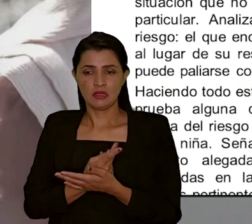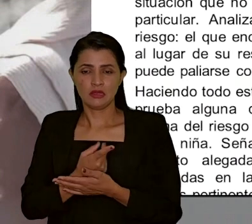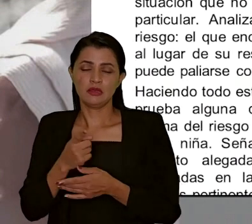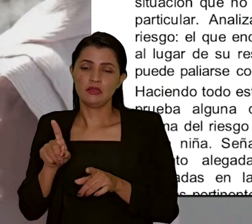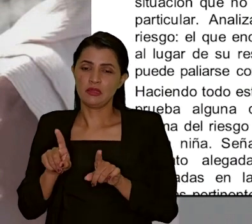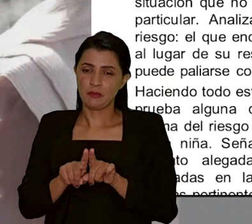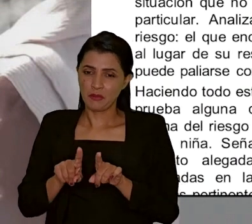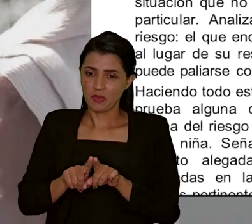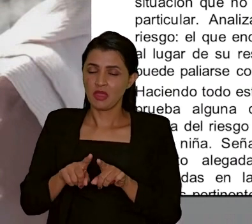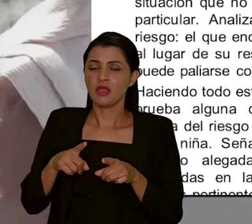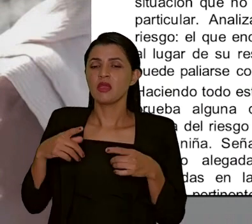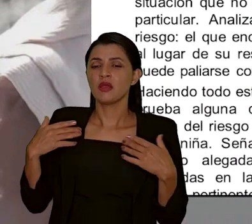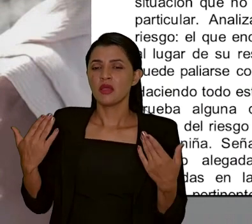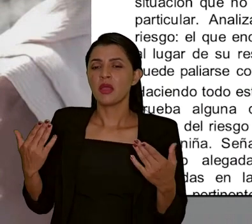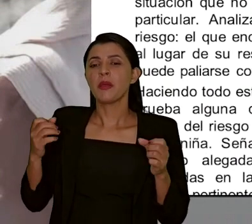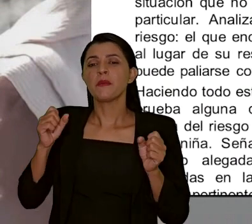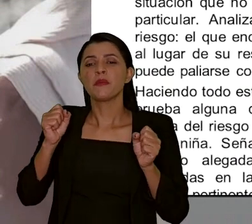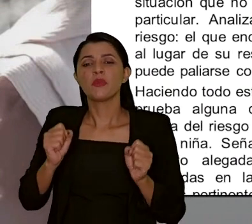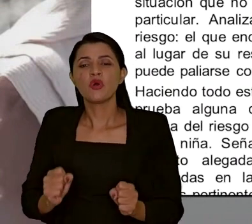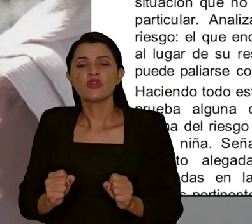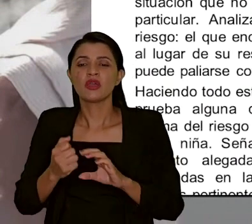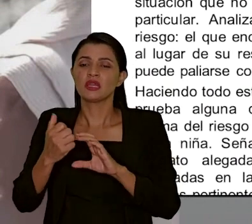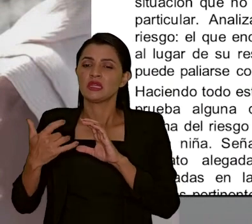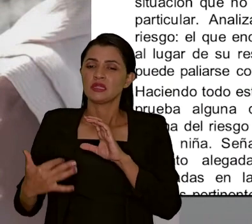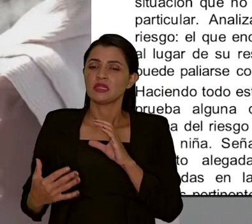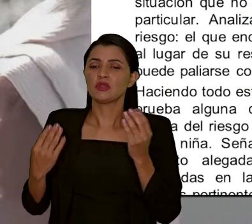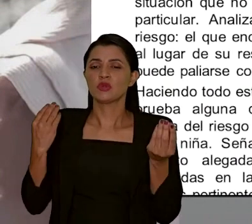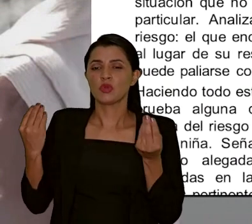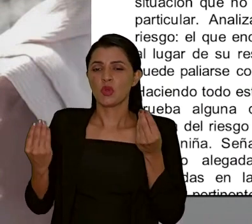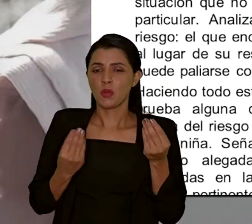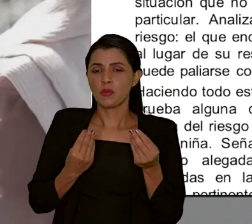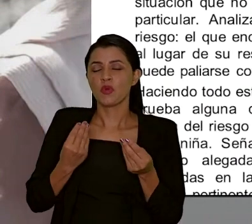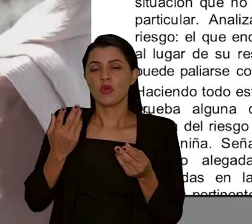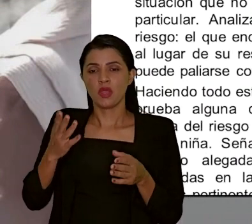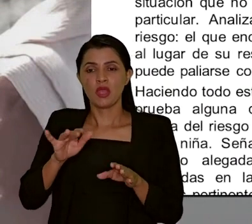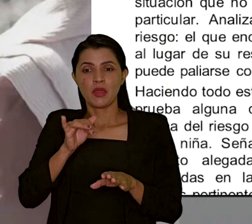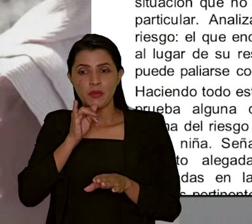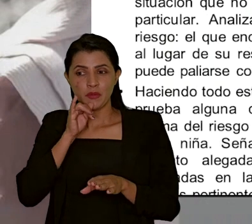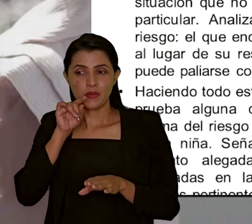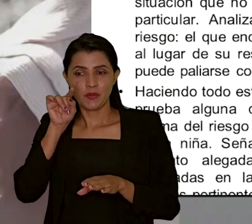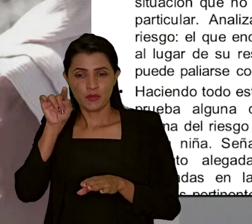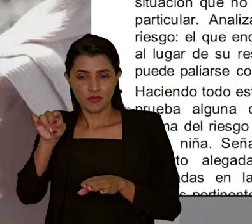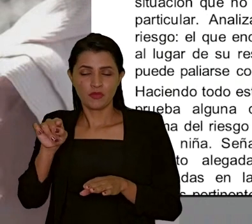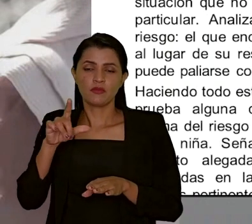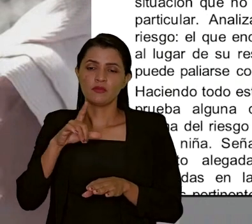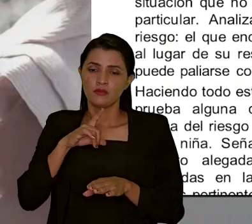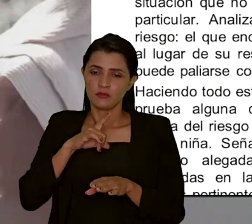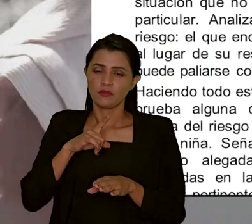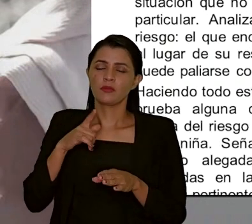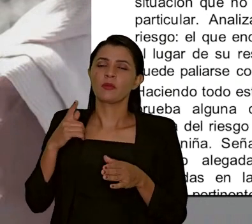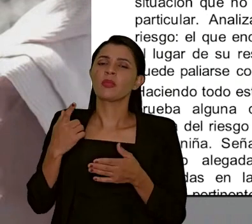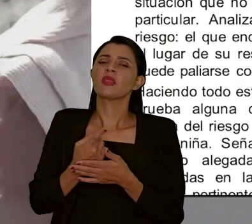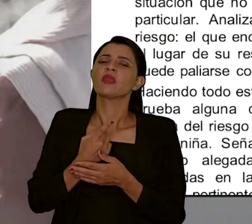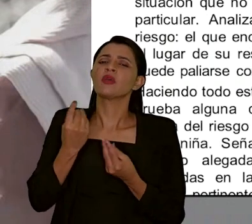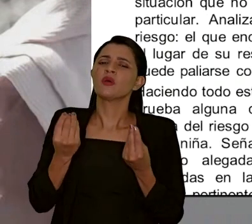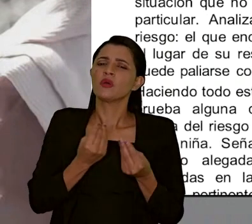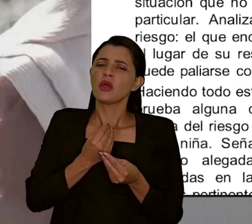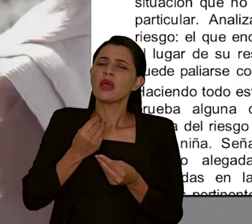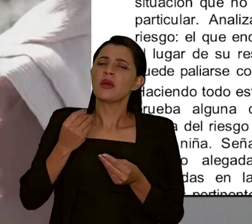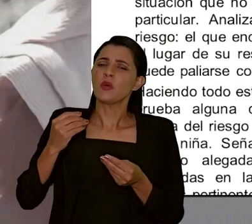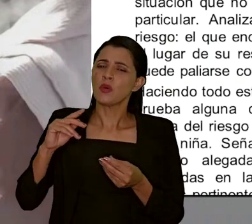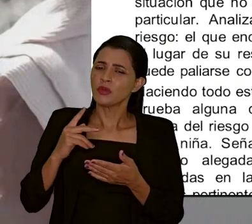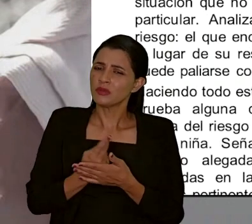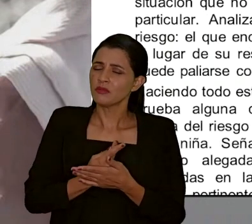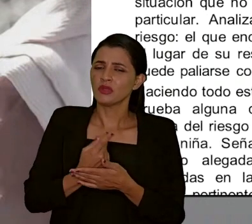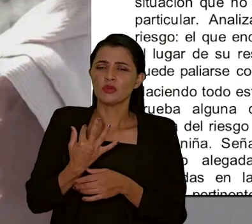que pueda ser caracterizado como grave. En cuanto al nivel de daño, el mismo debe equivaler a una situación intolerable, es